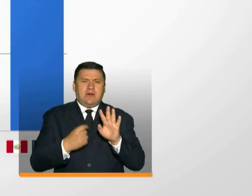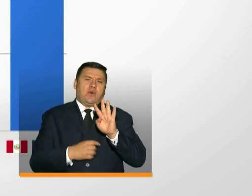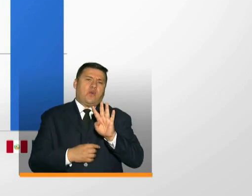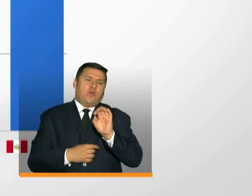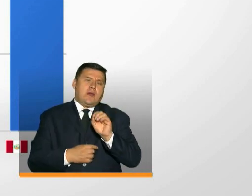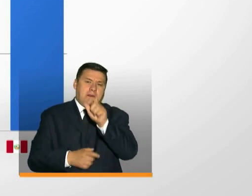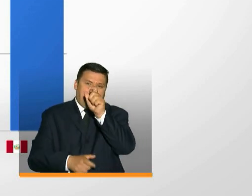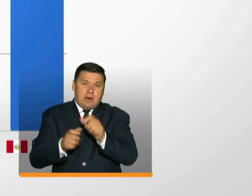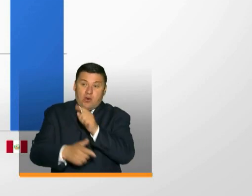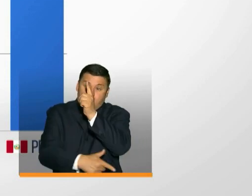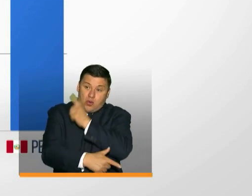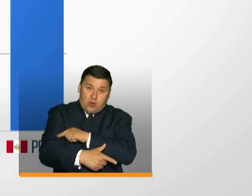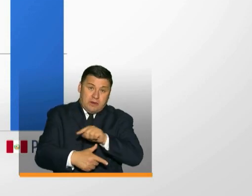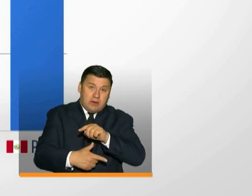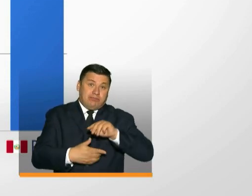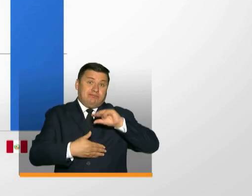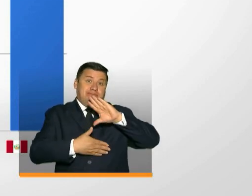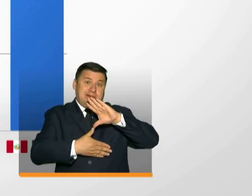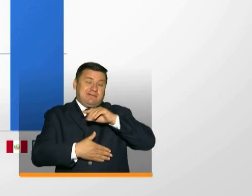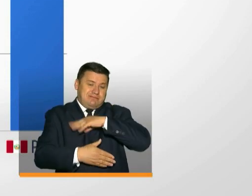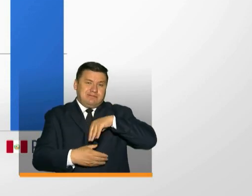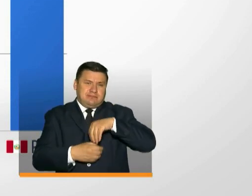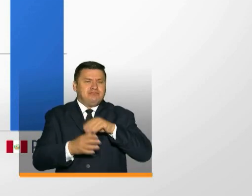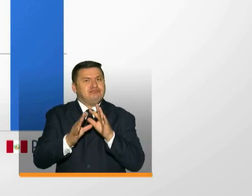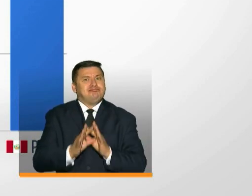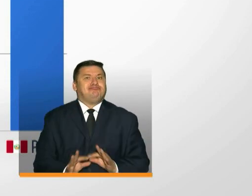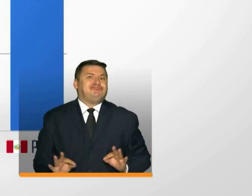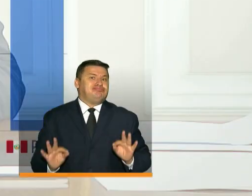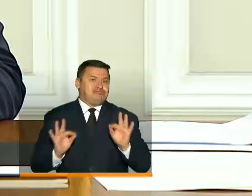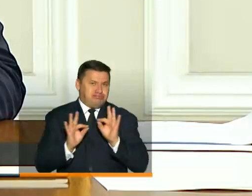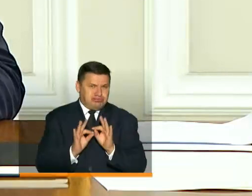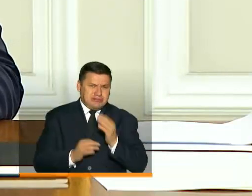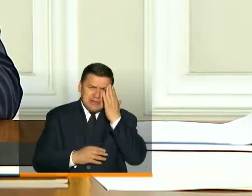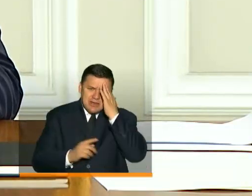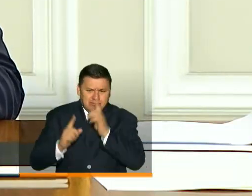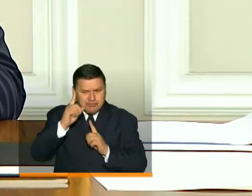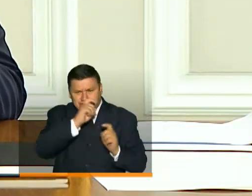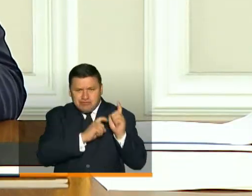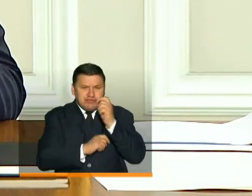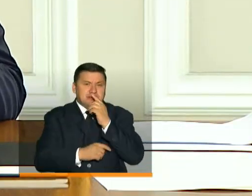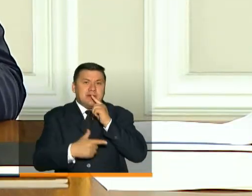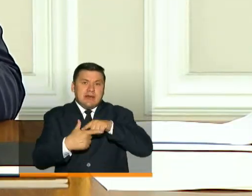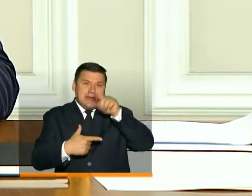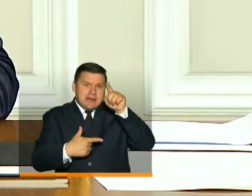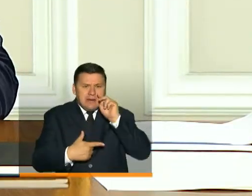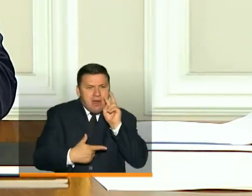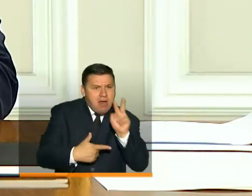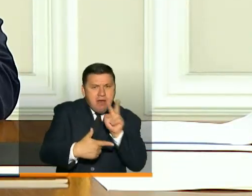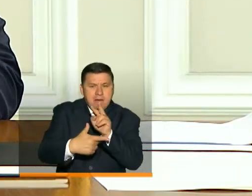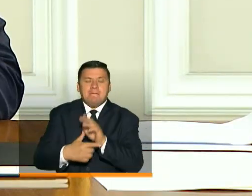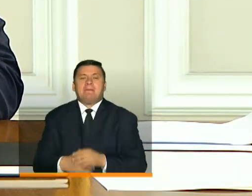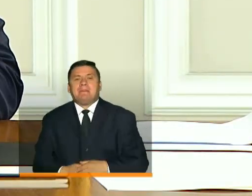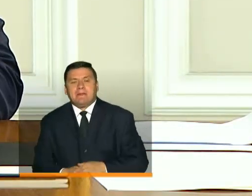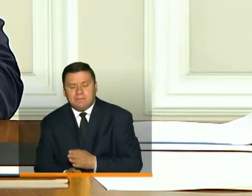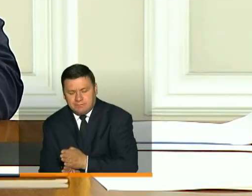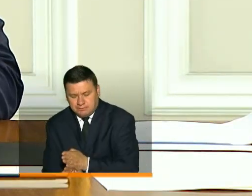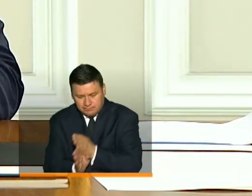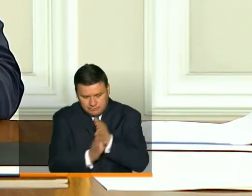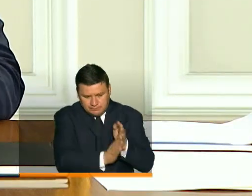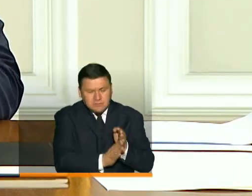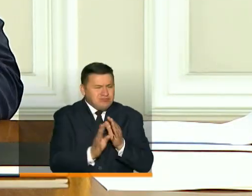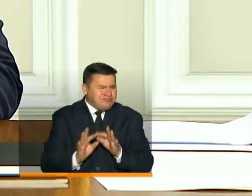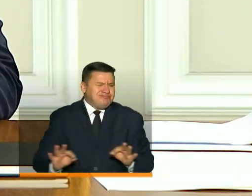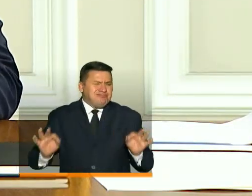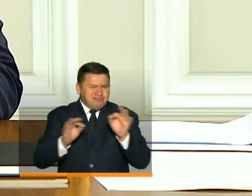640 muertes por millón. También importante analizar ese indicador. Y otro indicador que